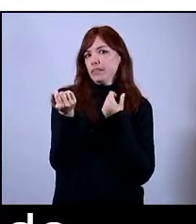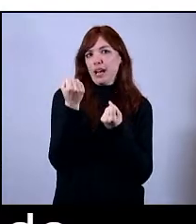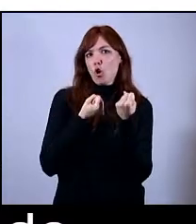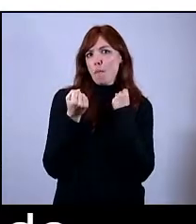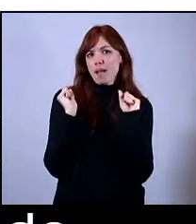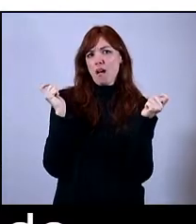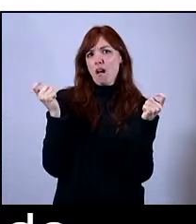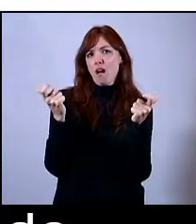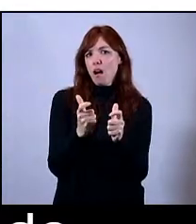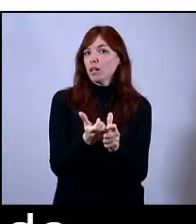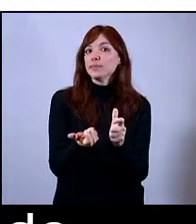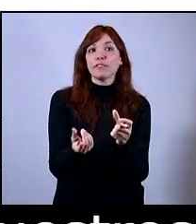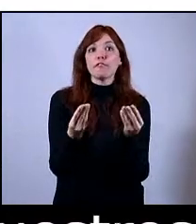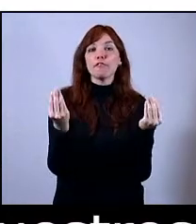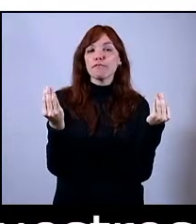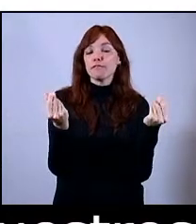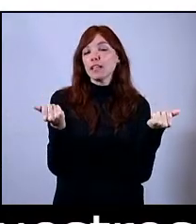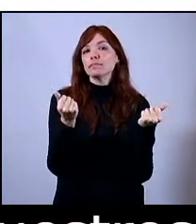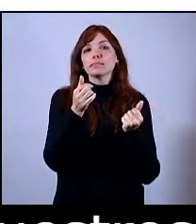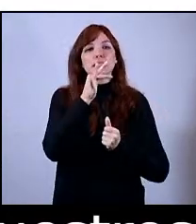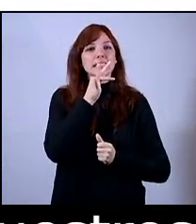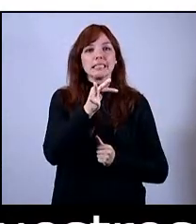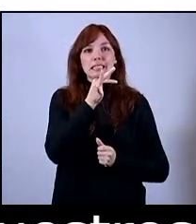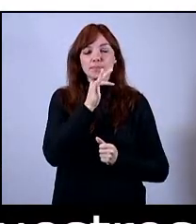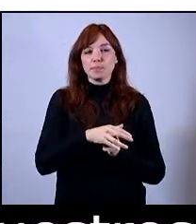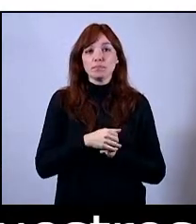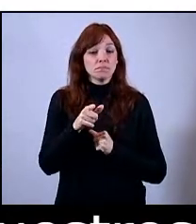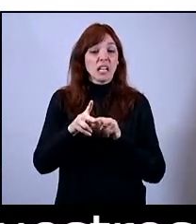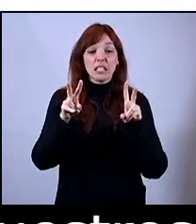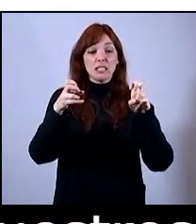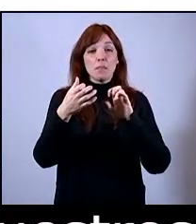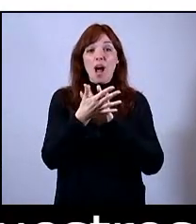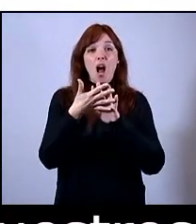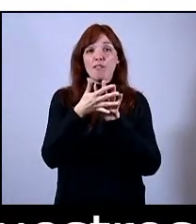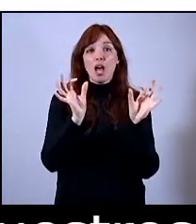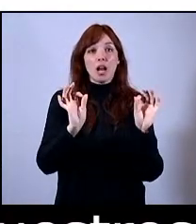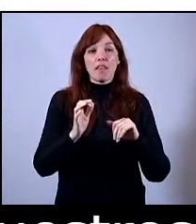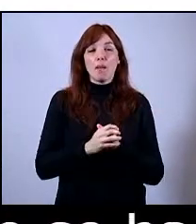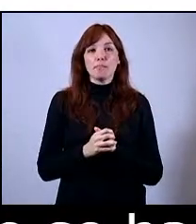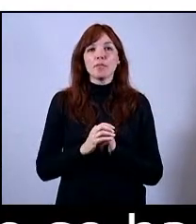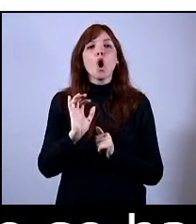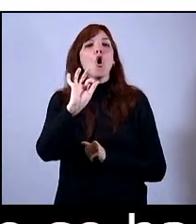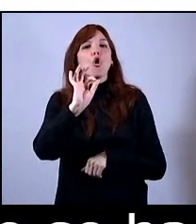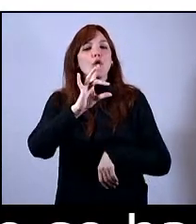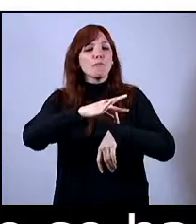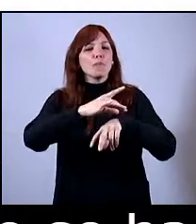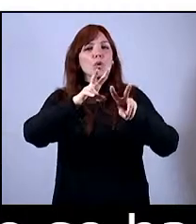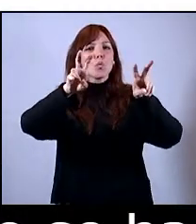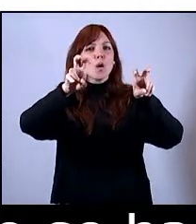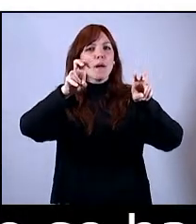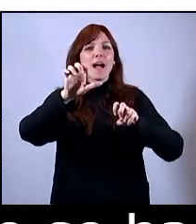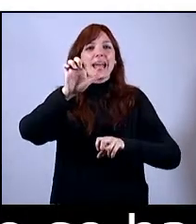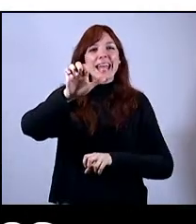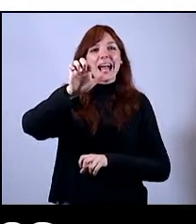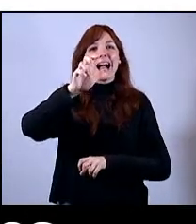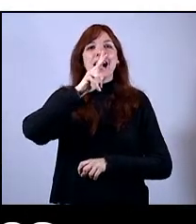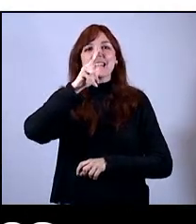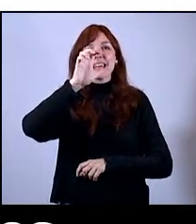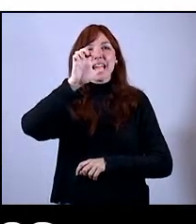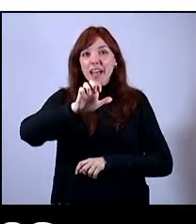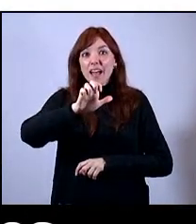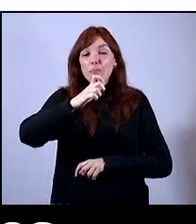erradicado la tuberculosis. No se ha hablado absolutamente nada de las nuevas enfermedades, como la EHE. Ya